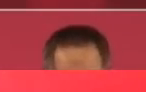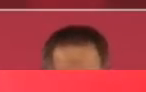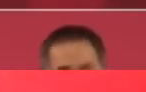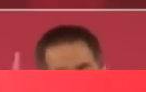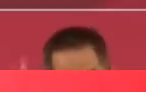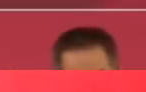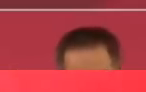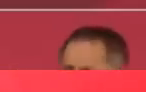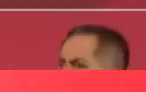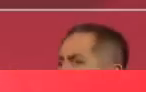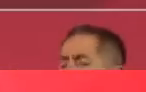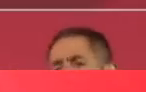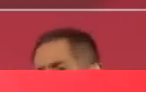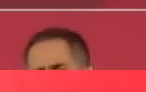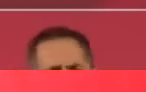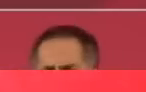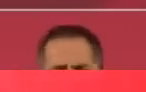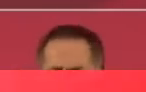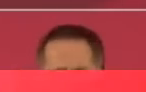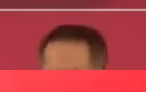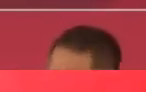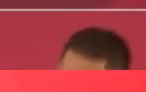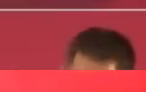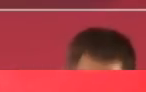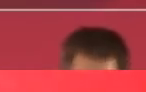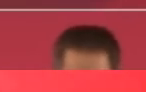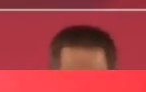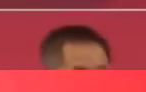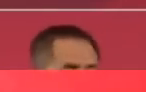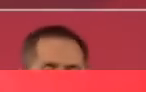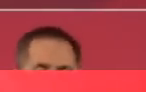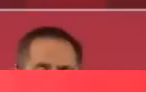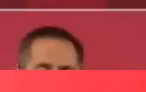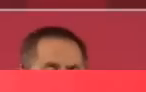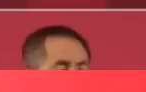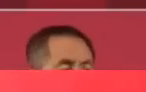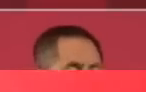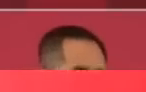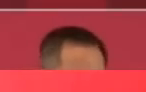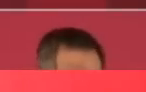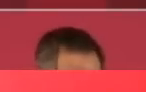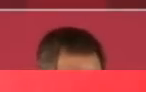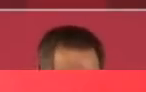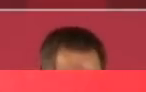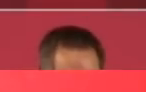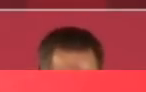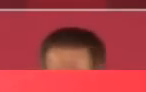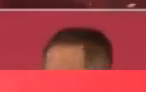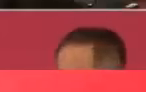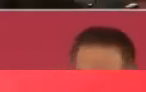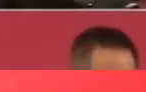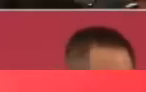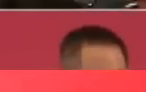fueron este grupos financiados por estas organizaciones incluso